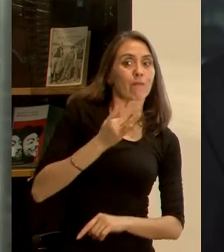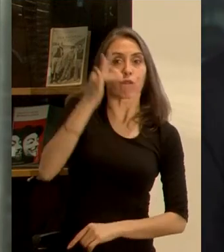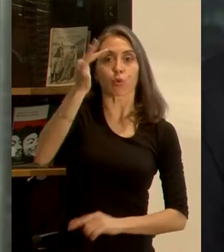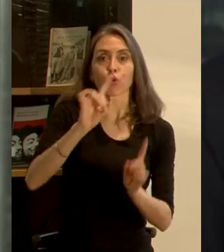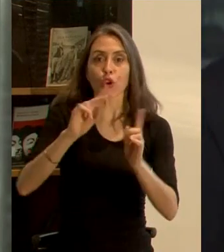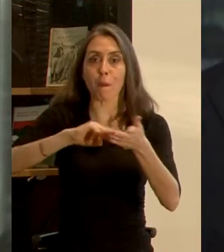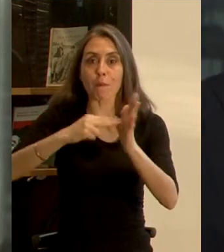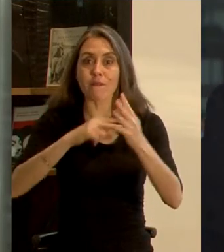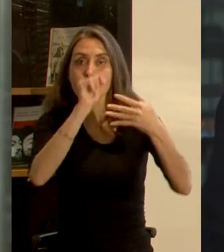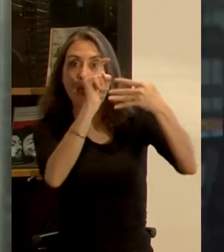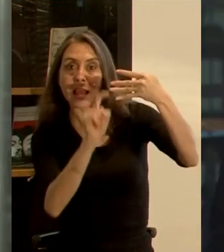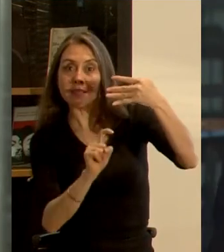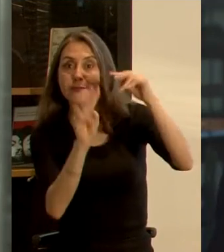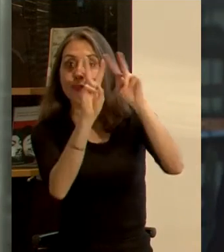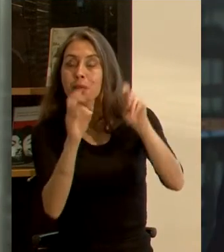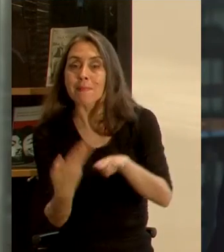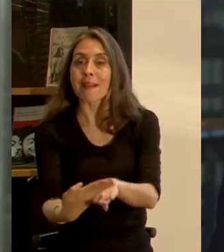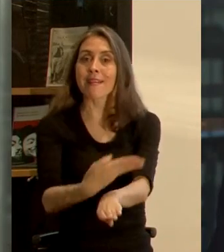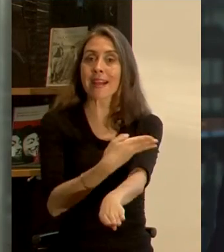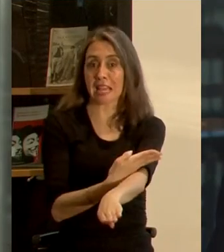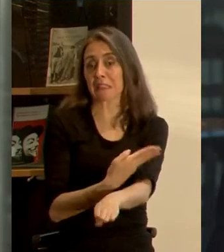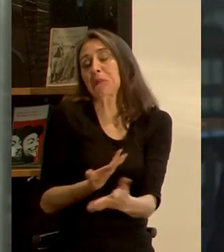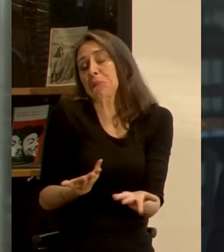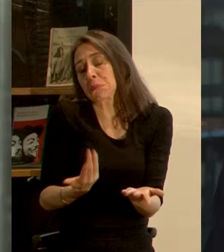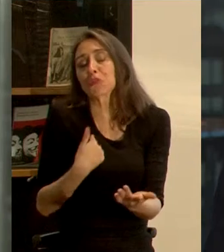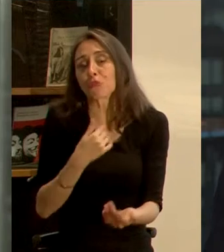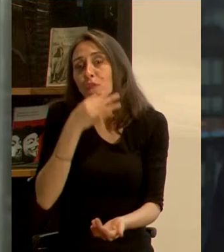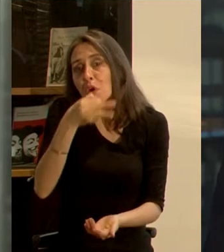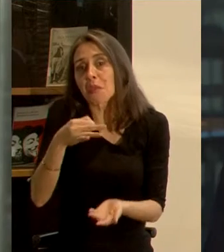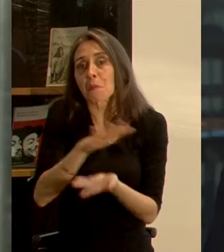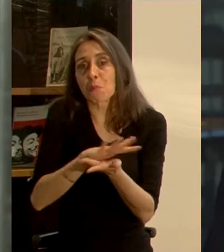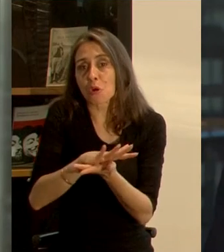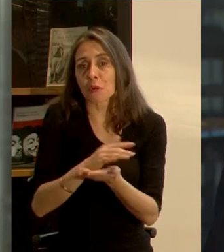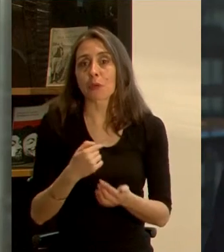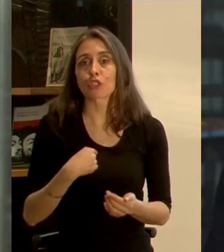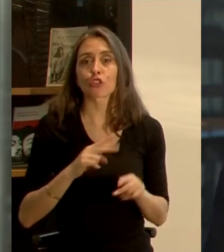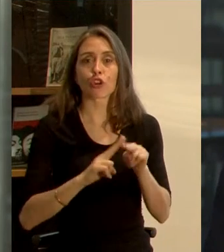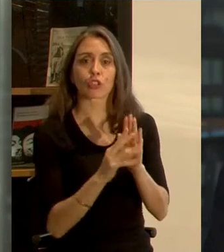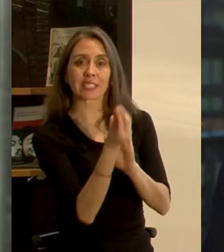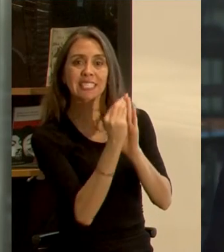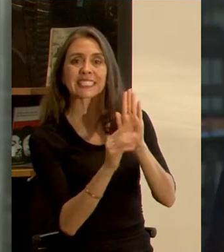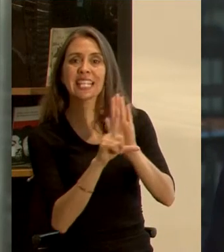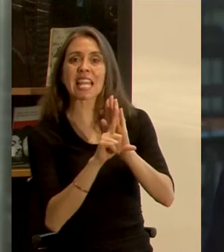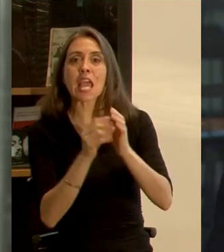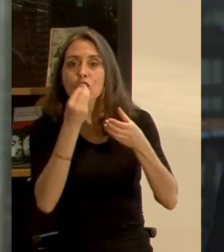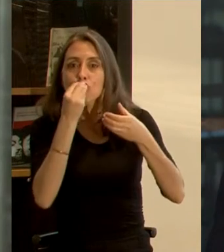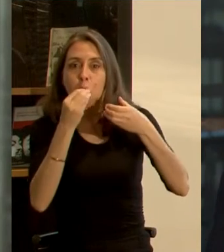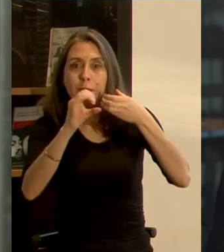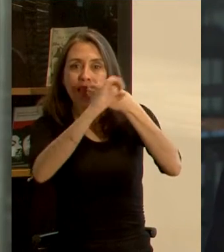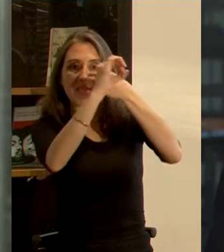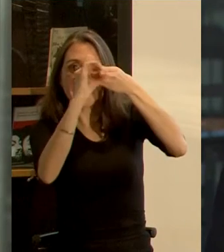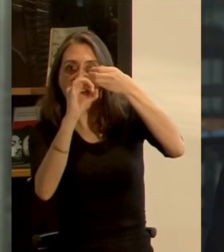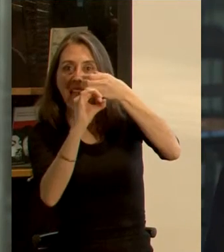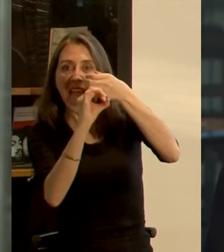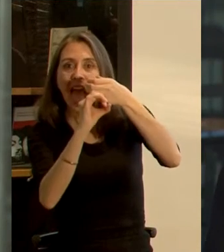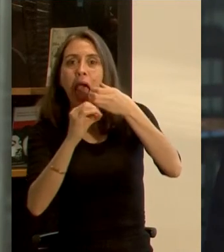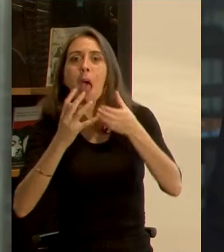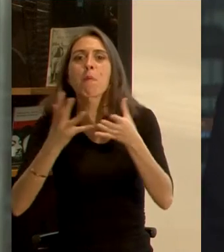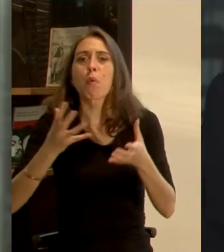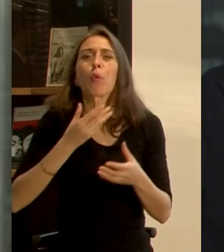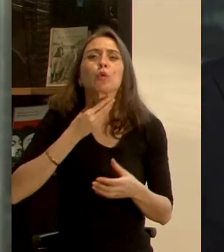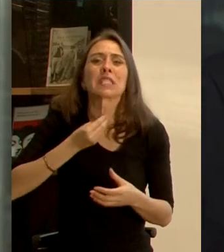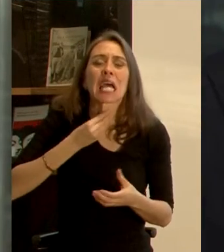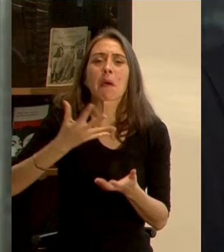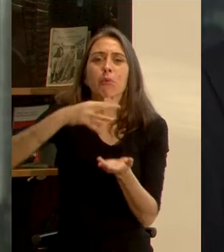tenemos en distintos ámbitos. Por ejemplo, yo podría decir, a mí me tocó hacer esta ley de etiquetado de los Alto En, que ha